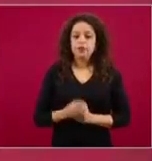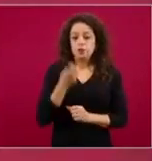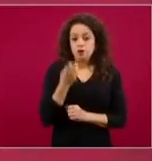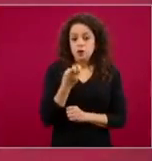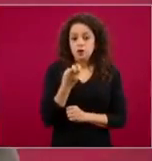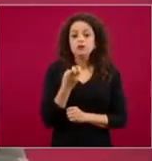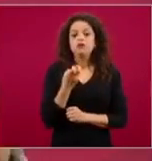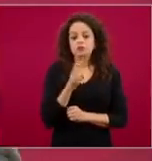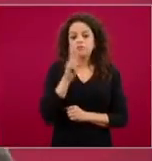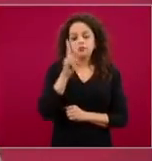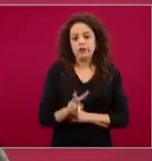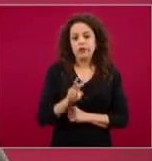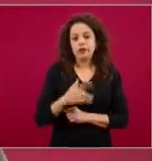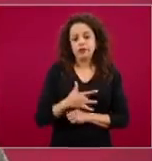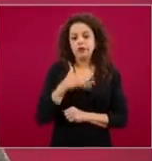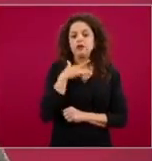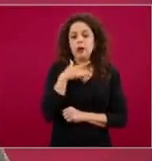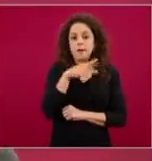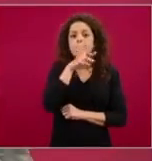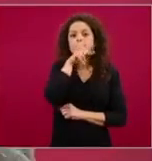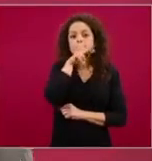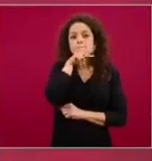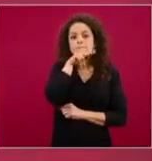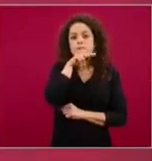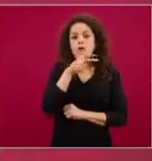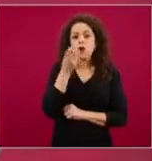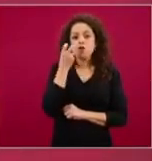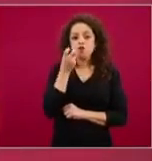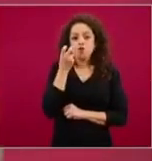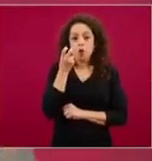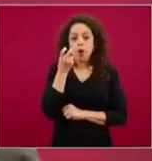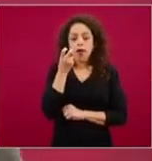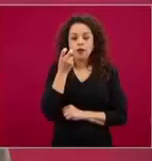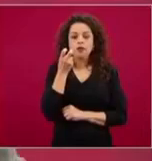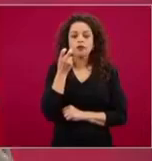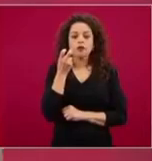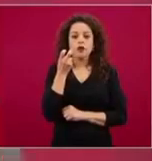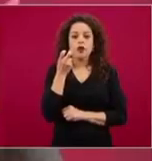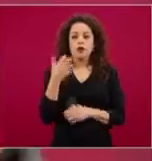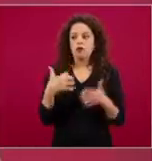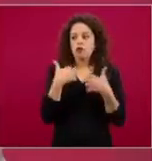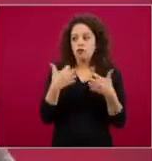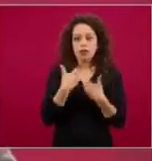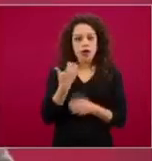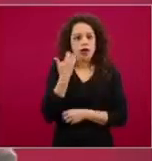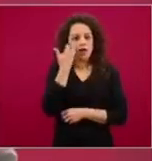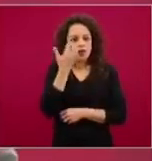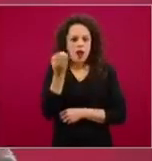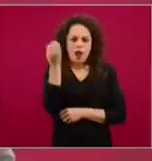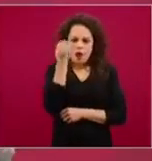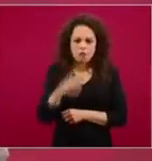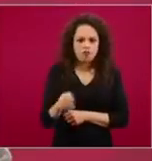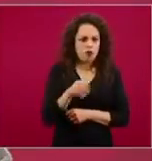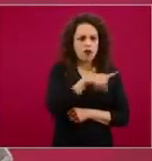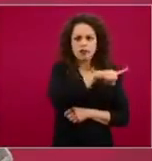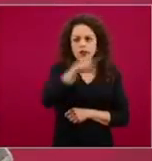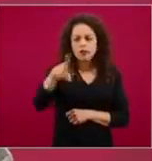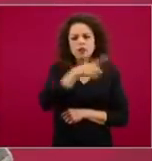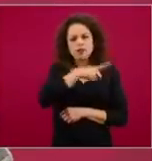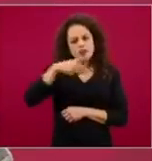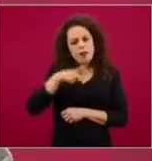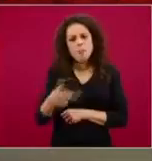preocupación defensiva, que se les imponga el cubrebocas a los demás, no vaya a ser que me contagien a mí.